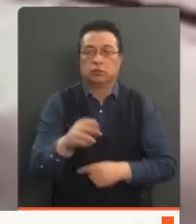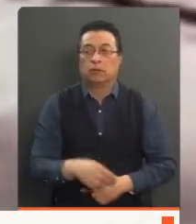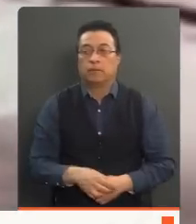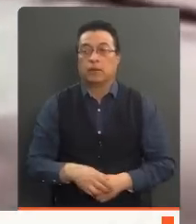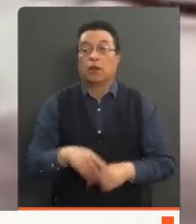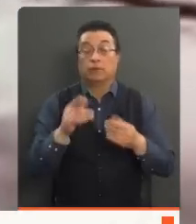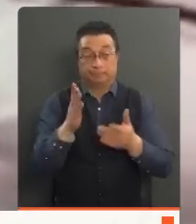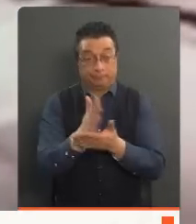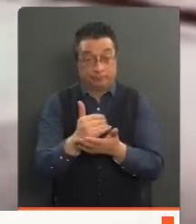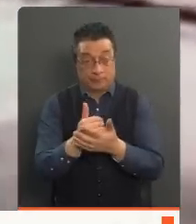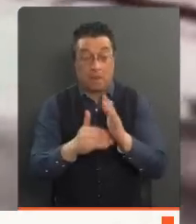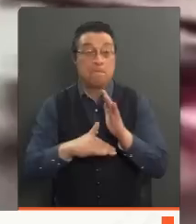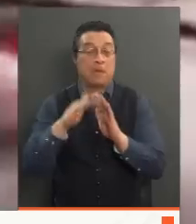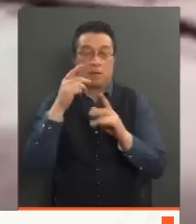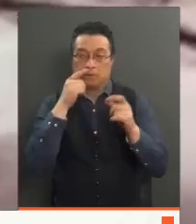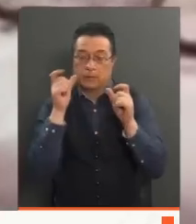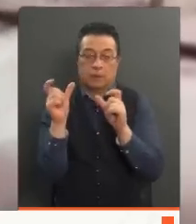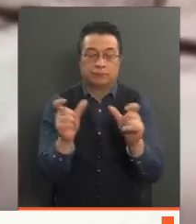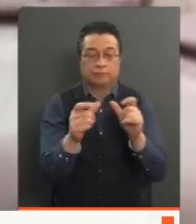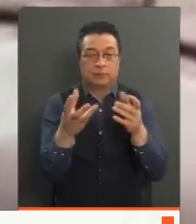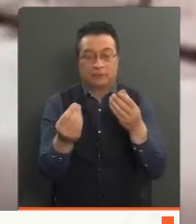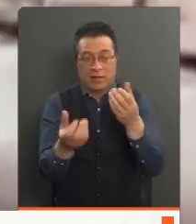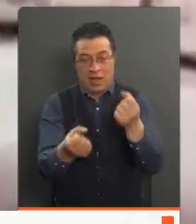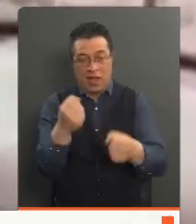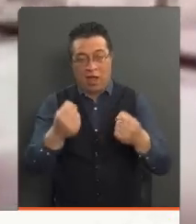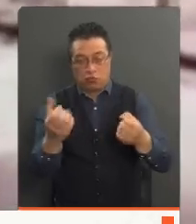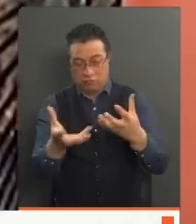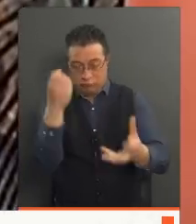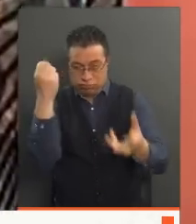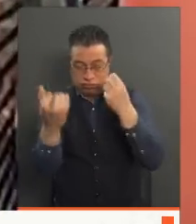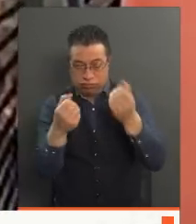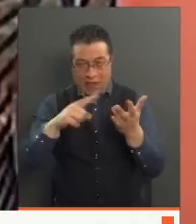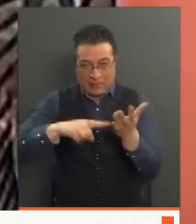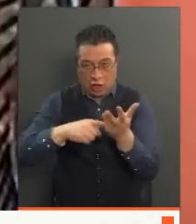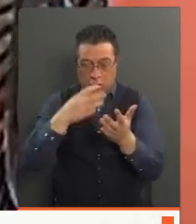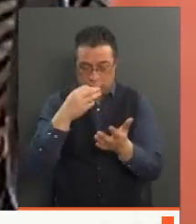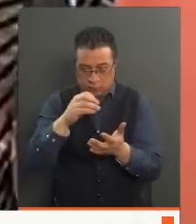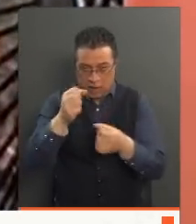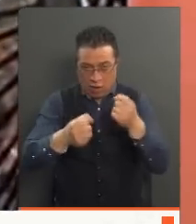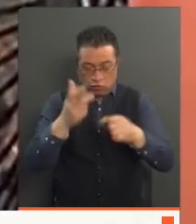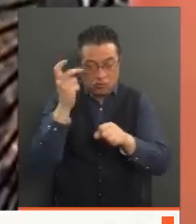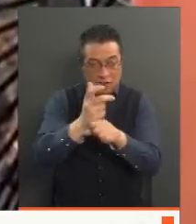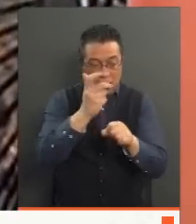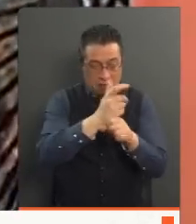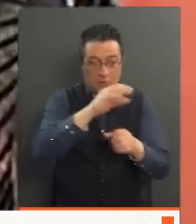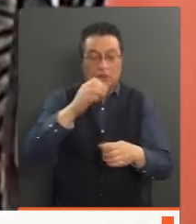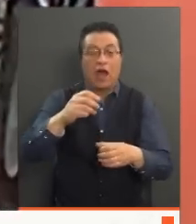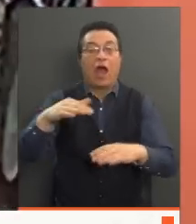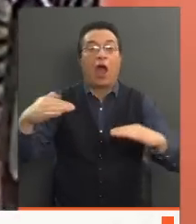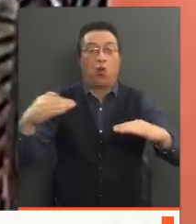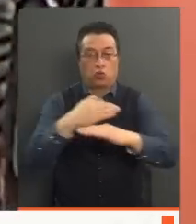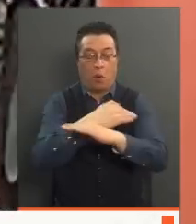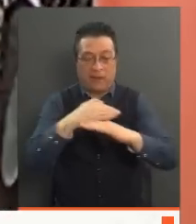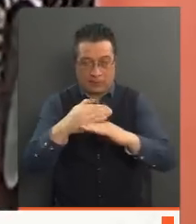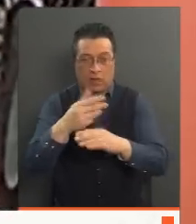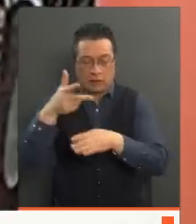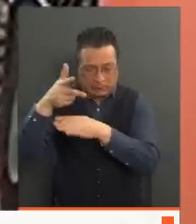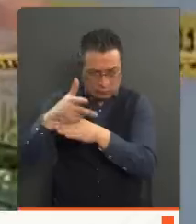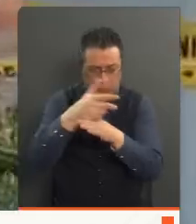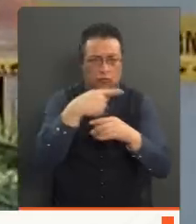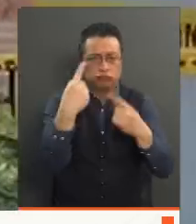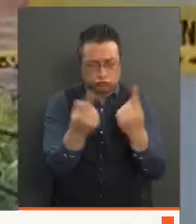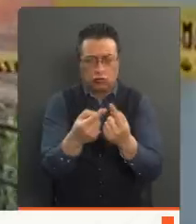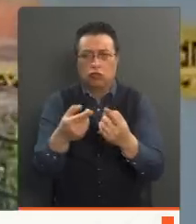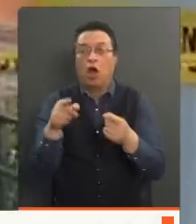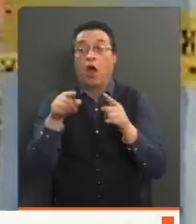una mayor fiscalización a desarmadurías y uso de tecnología para detectar autos robados en las autopistas. Y aunque los vehículos robados